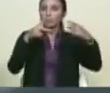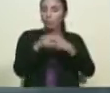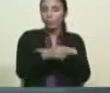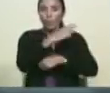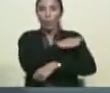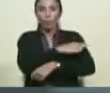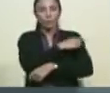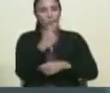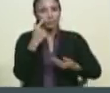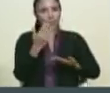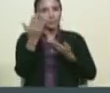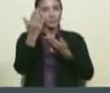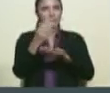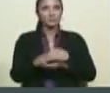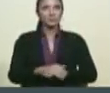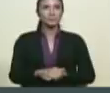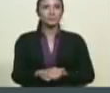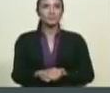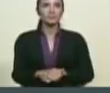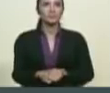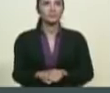escuchemos a javier chirinos